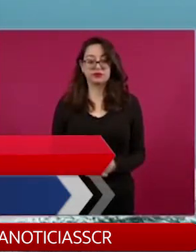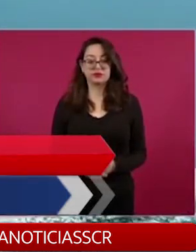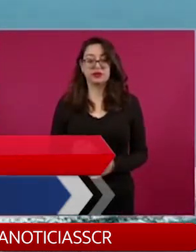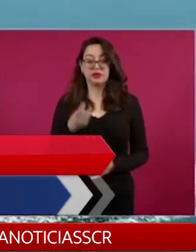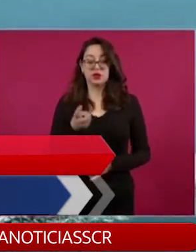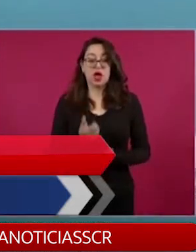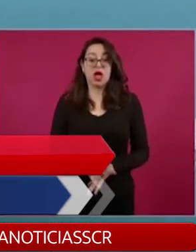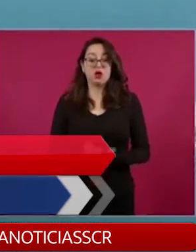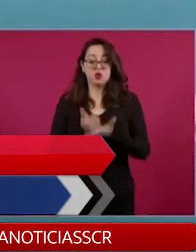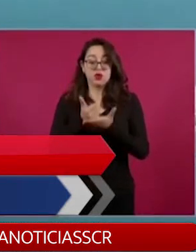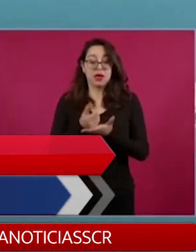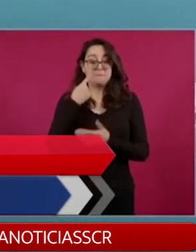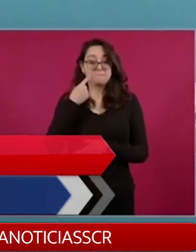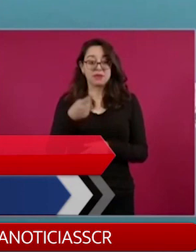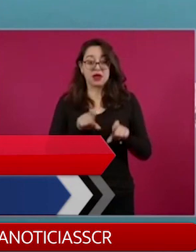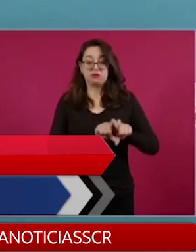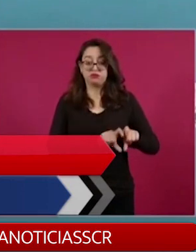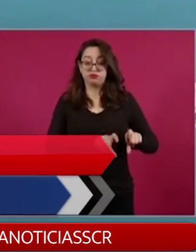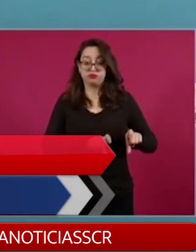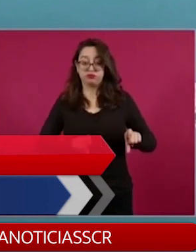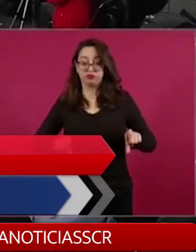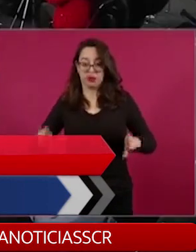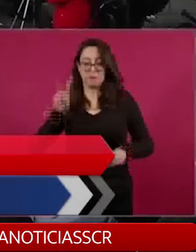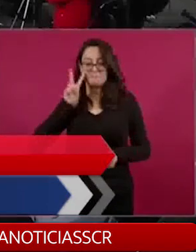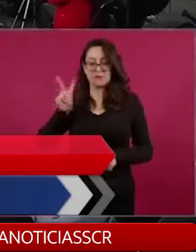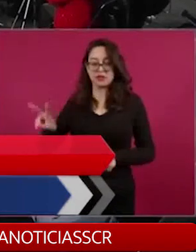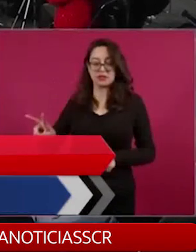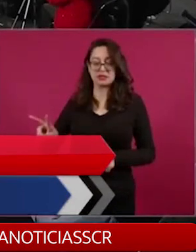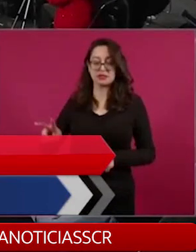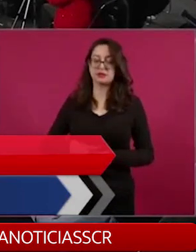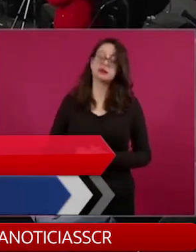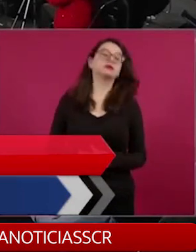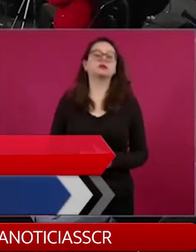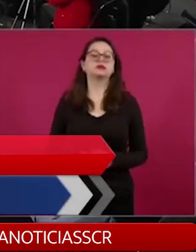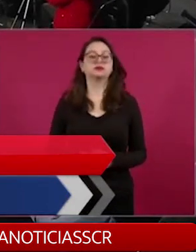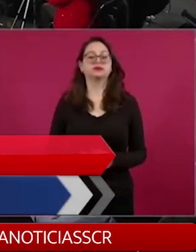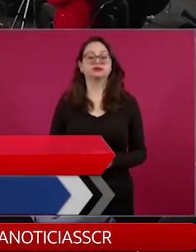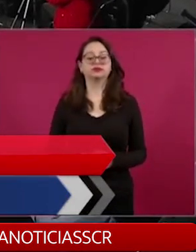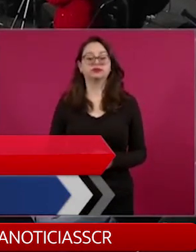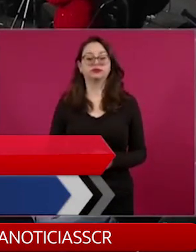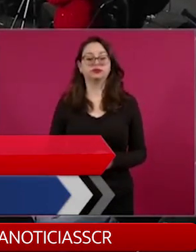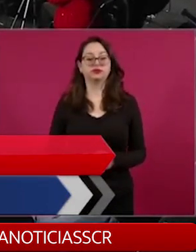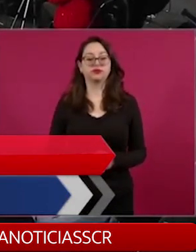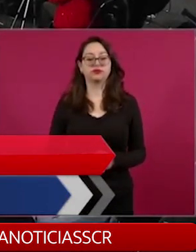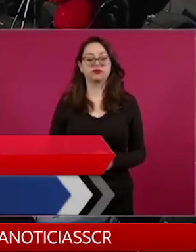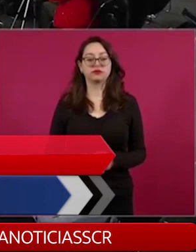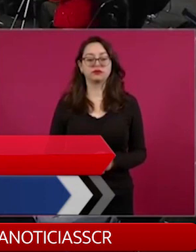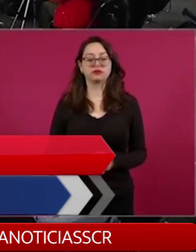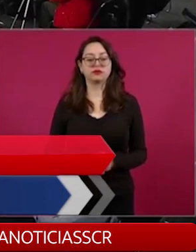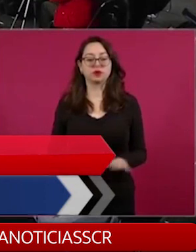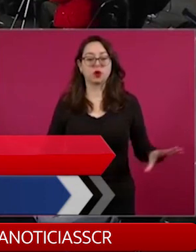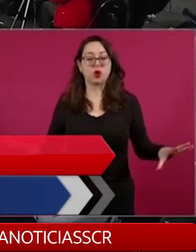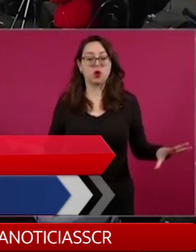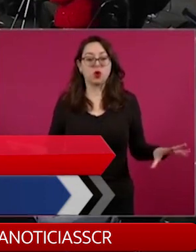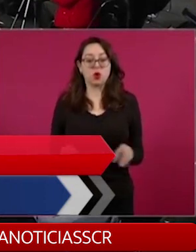por el cual desconocen las fechas de los primeros arribos de embarcaciones en este punto sin